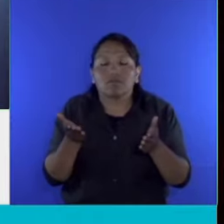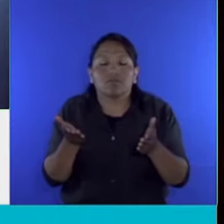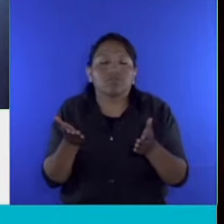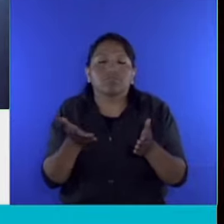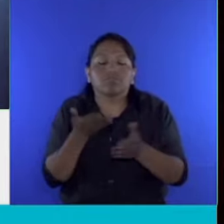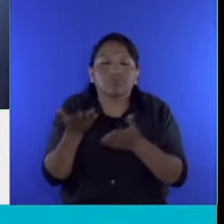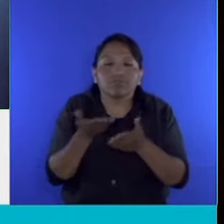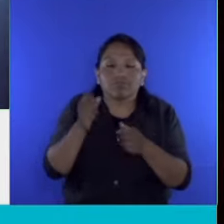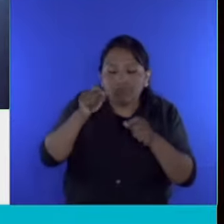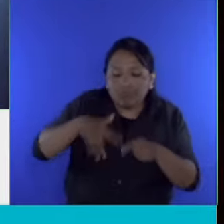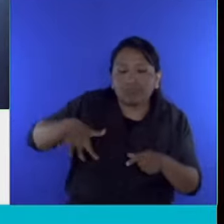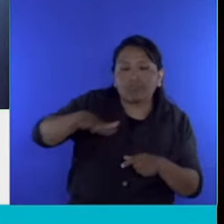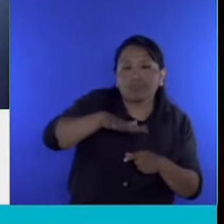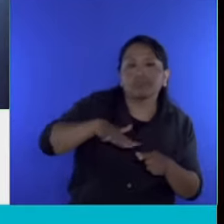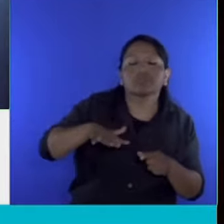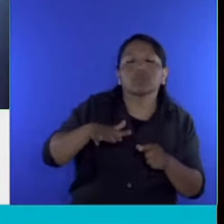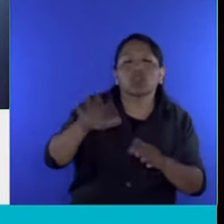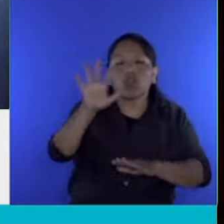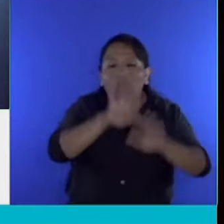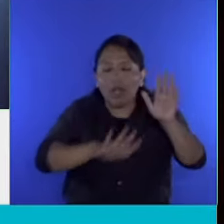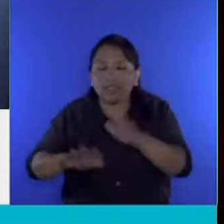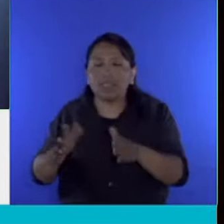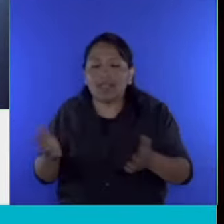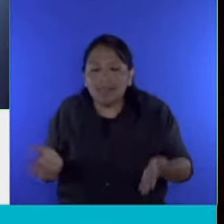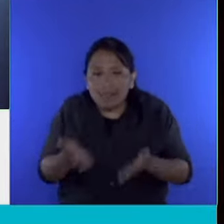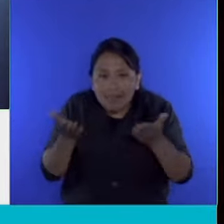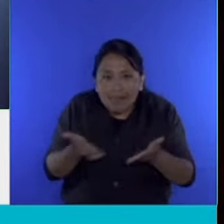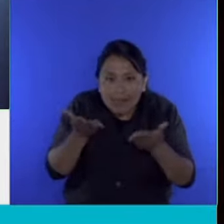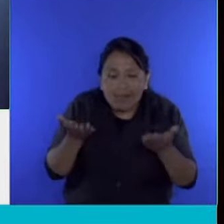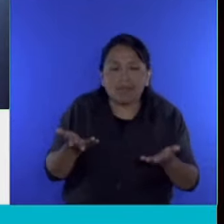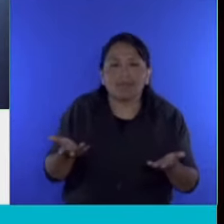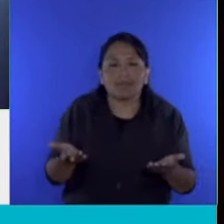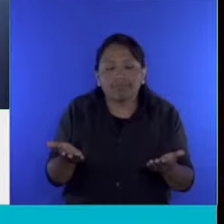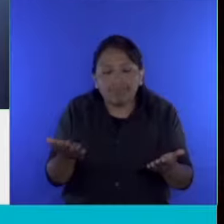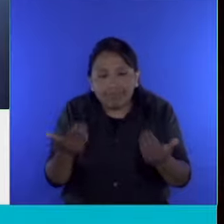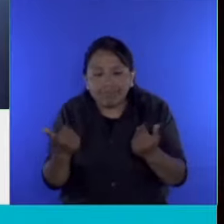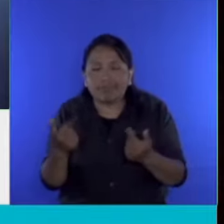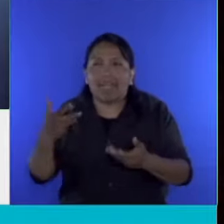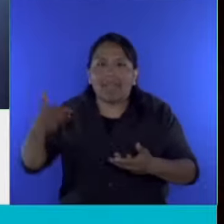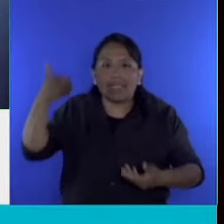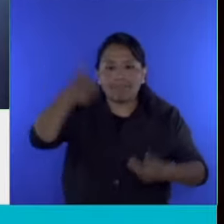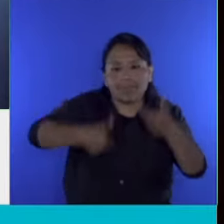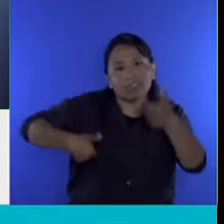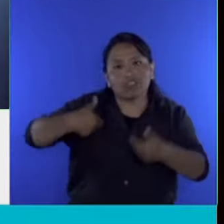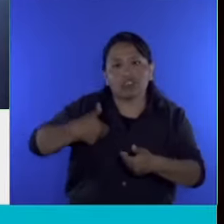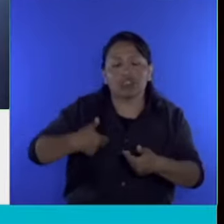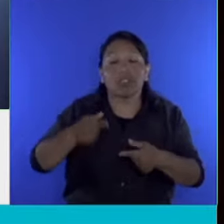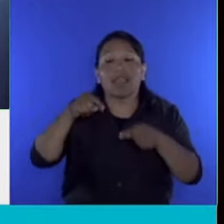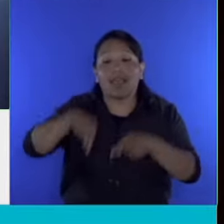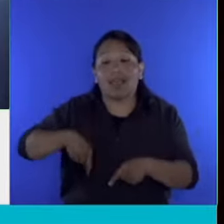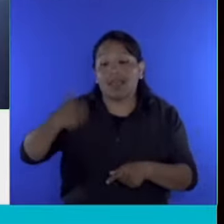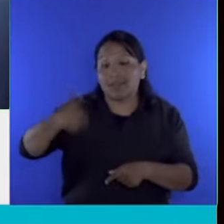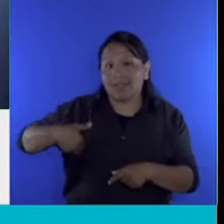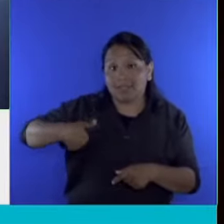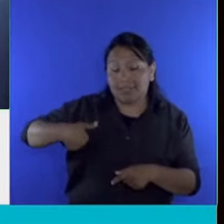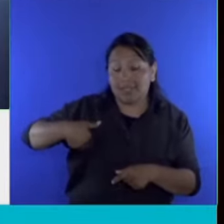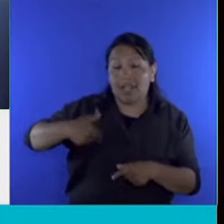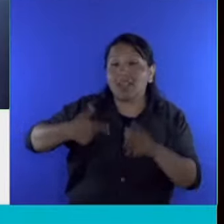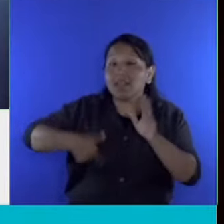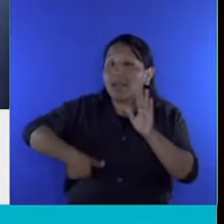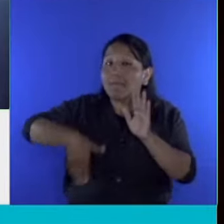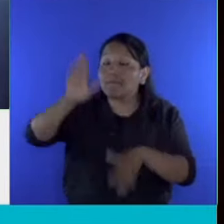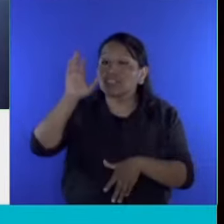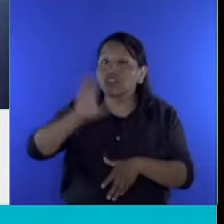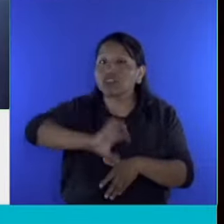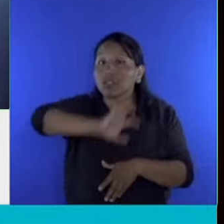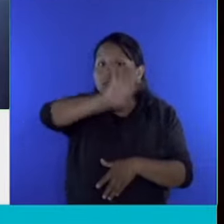también un esquema de generar estímulos para ataer estas inversiones queremos decir que en nuestro país la mayoría